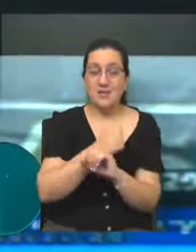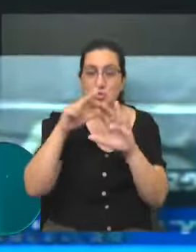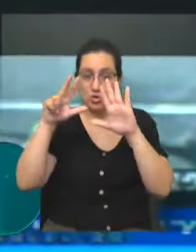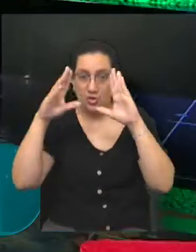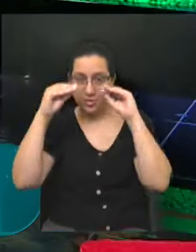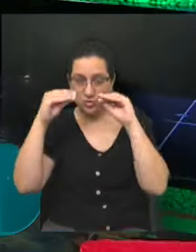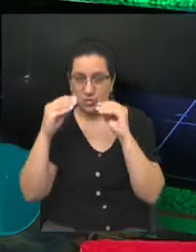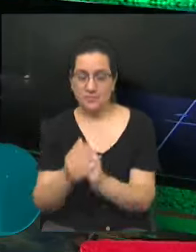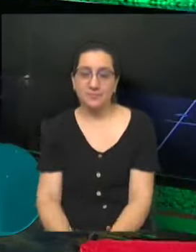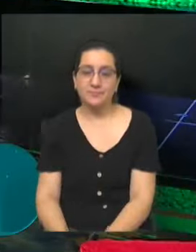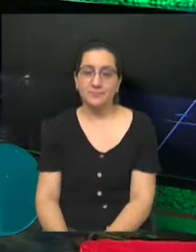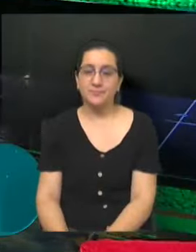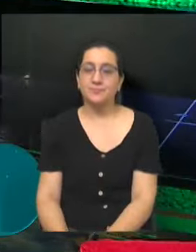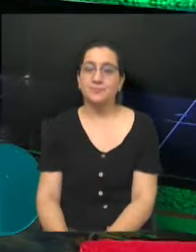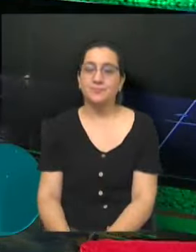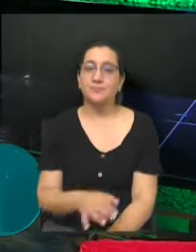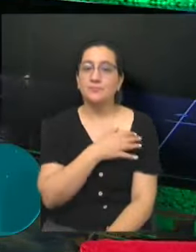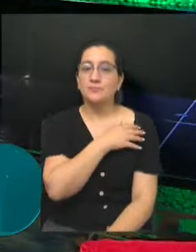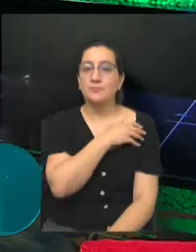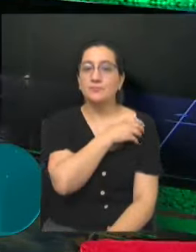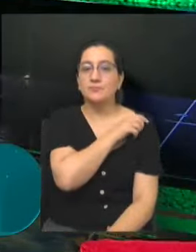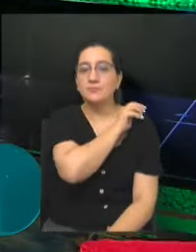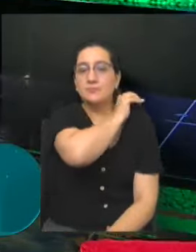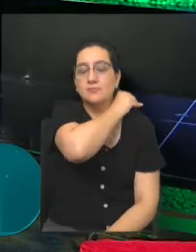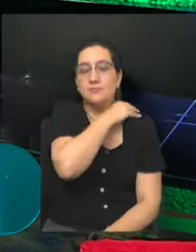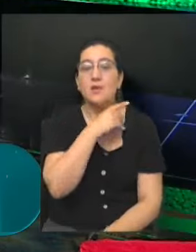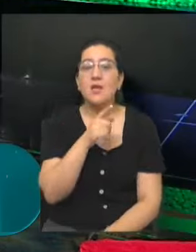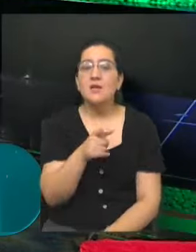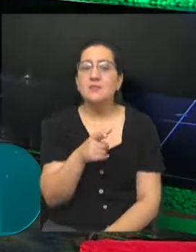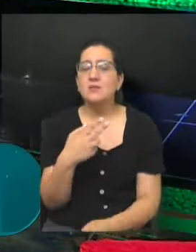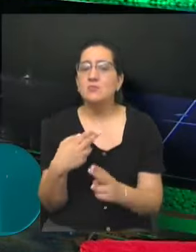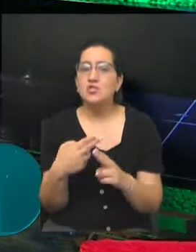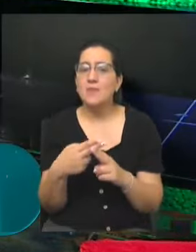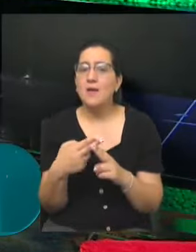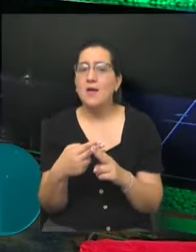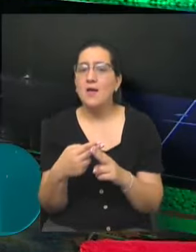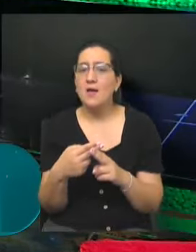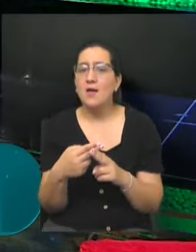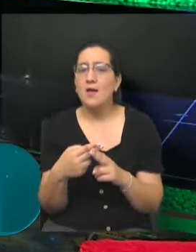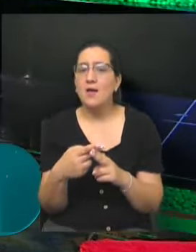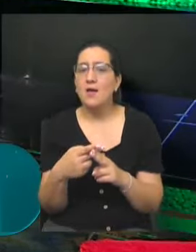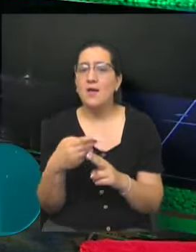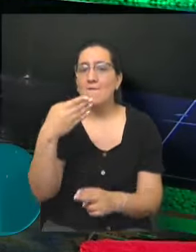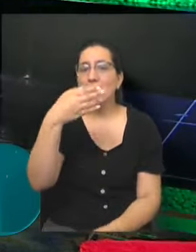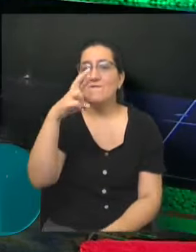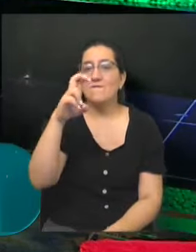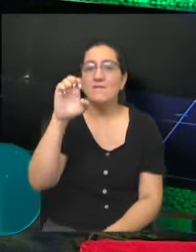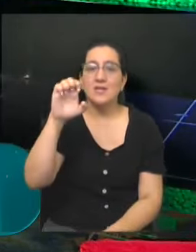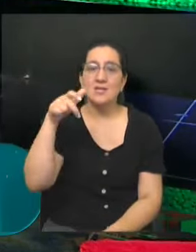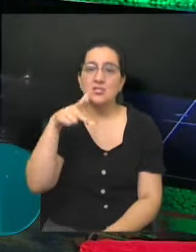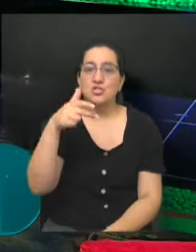las líneas de transporte por allí. ¿Esta es brecha que se llama esta calle? No sé, sí. Brecha, porque es